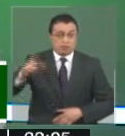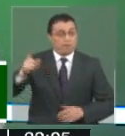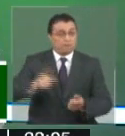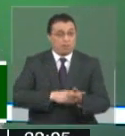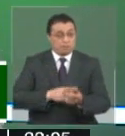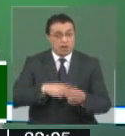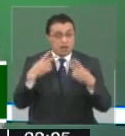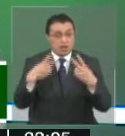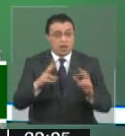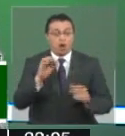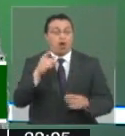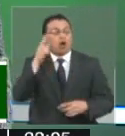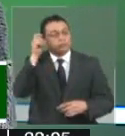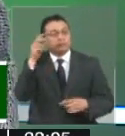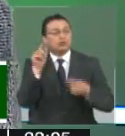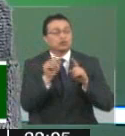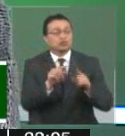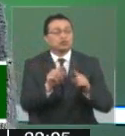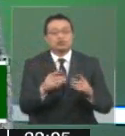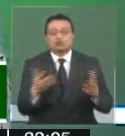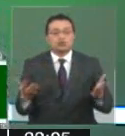familia? ¿Fue un interés personal tuyo?